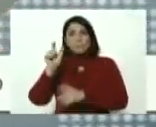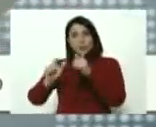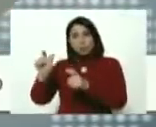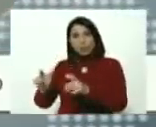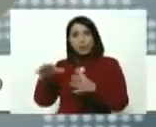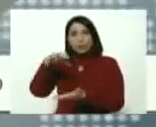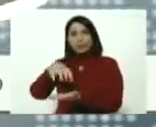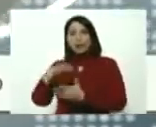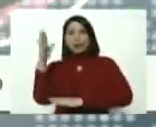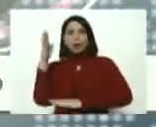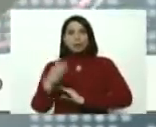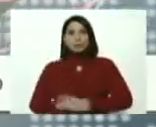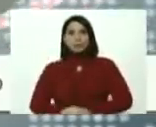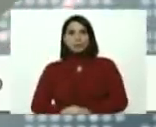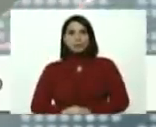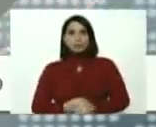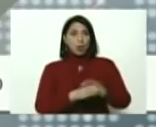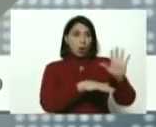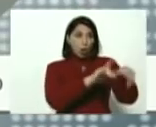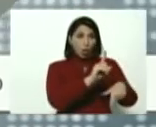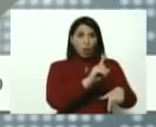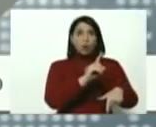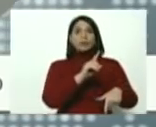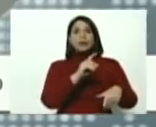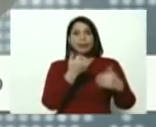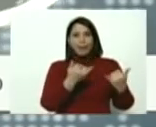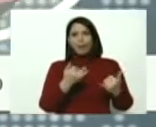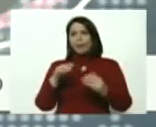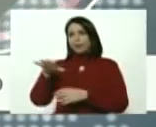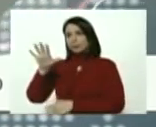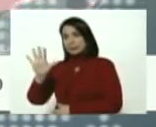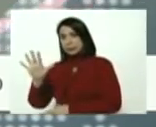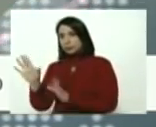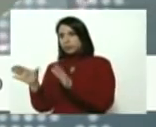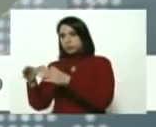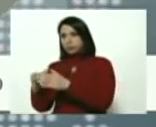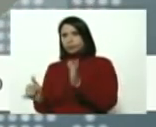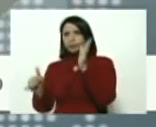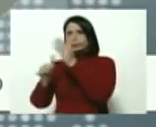estado Lara que fueron captados por el pesquisaje